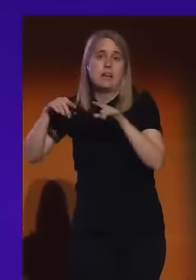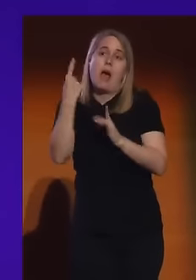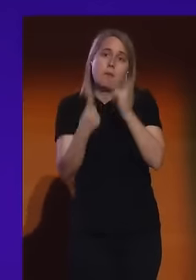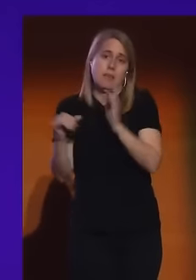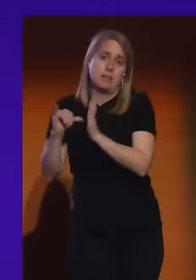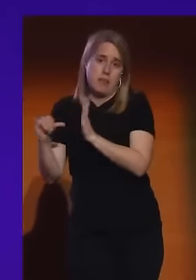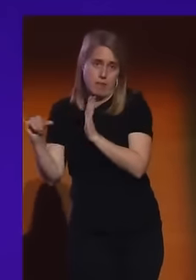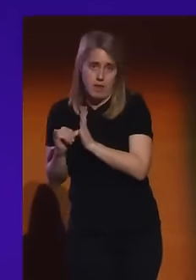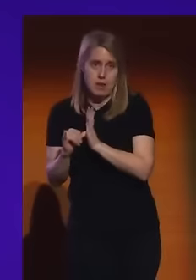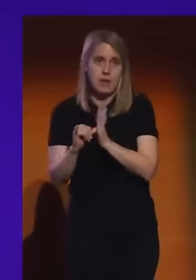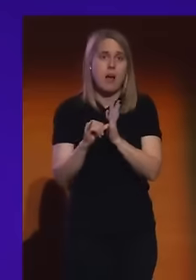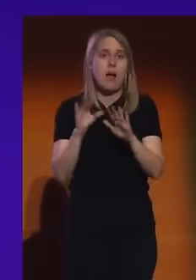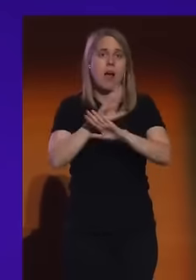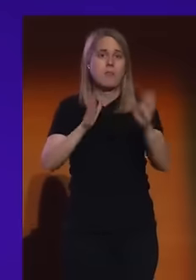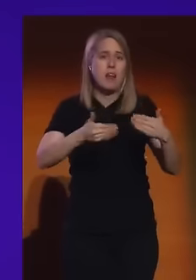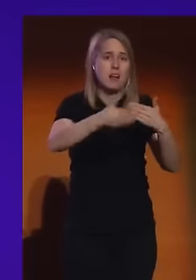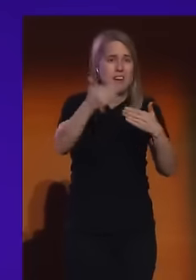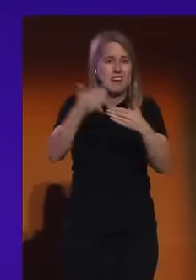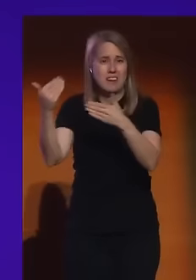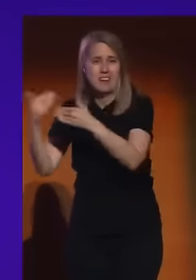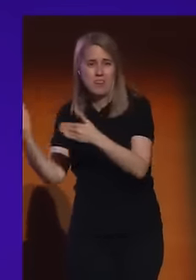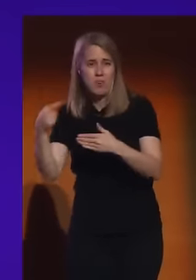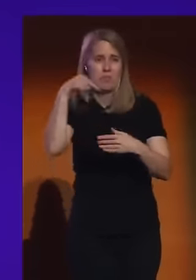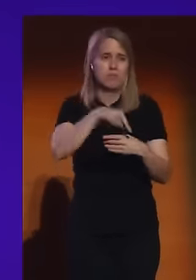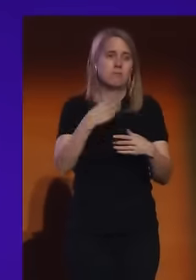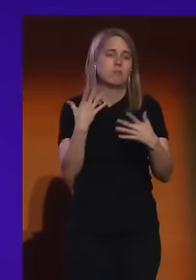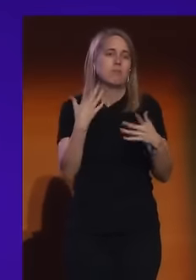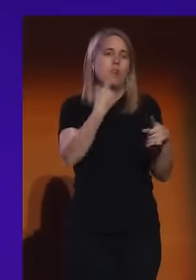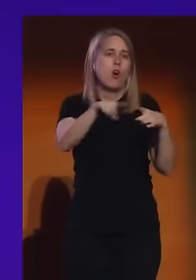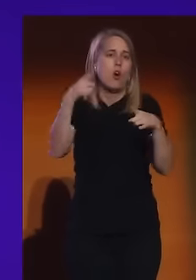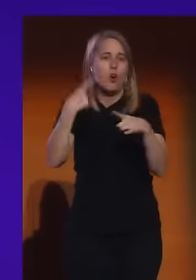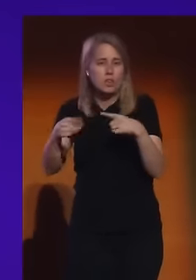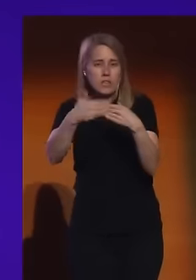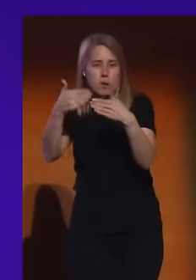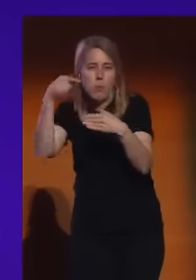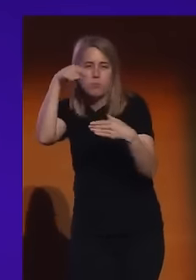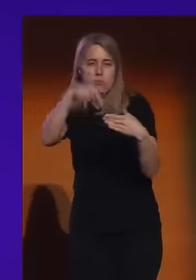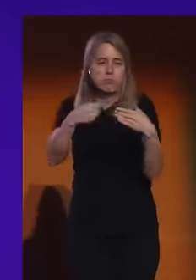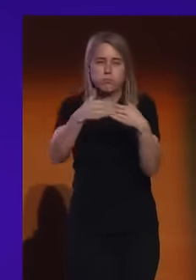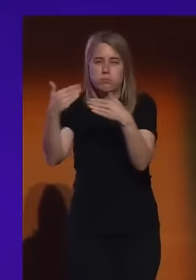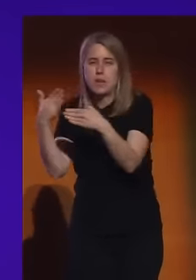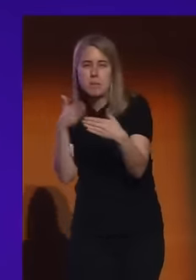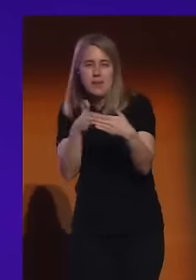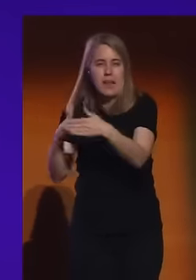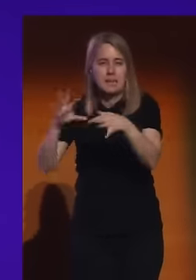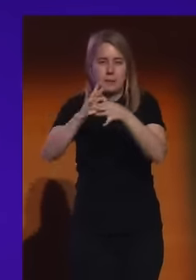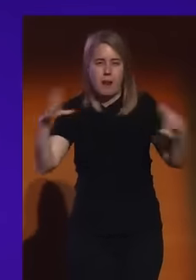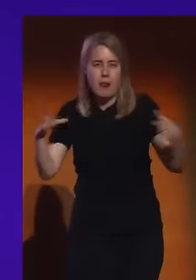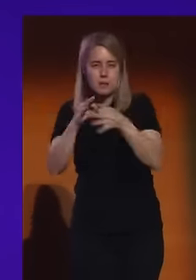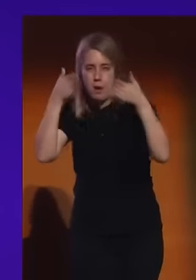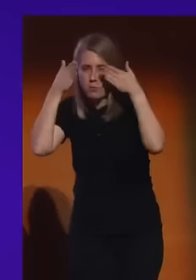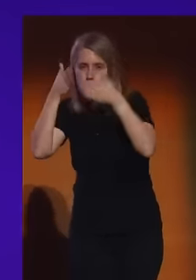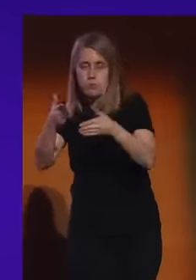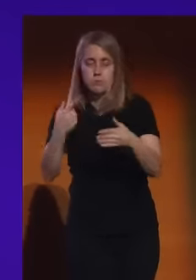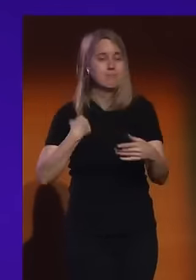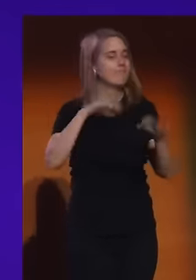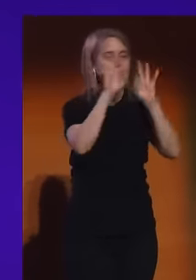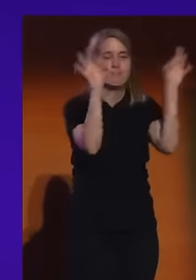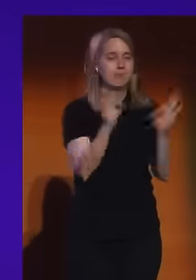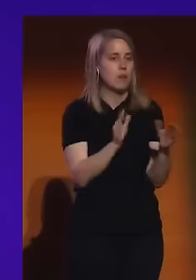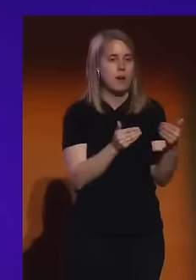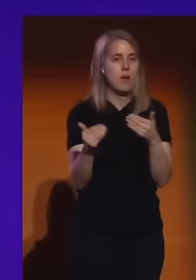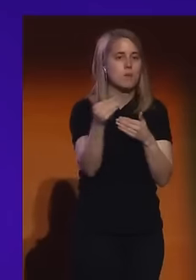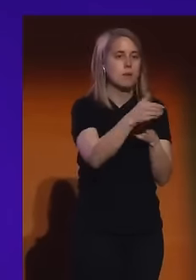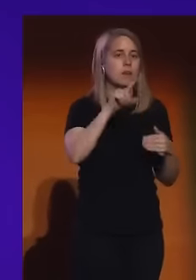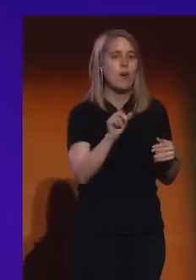cercanas pone el énfasis en todas aquellas cosas que nos separan euskal ri bildu tiene una fórmula